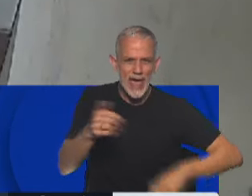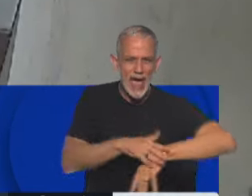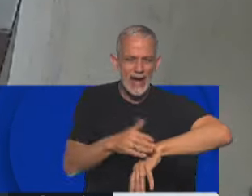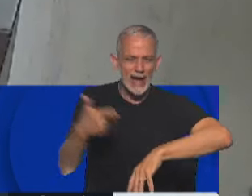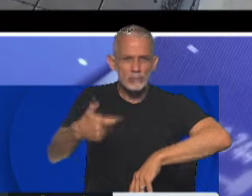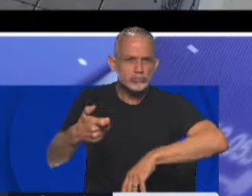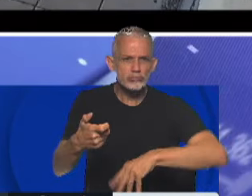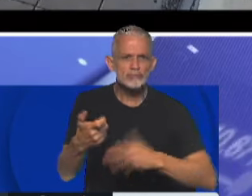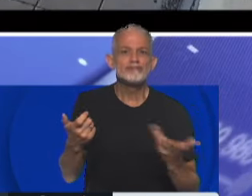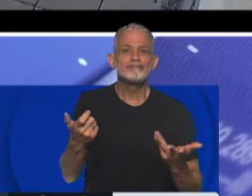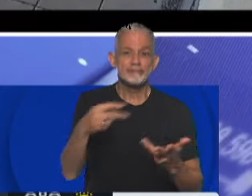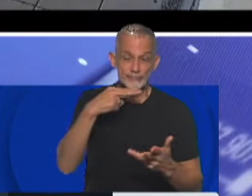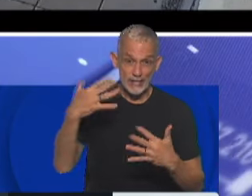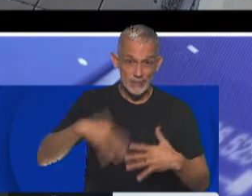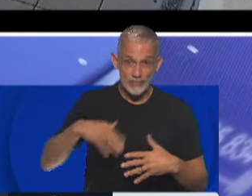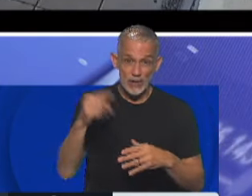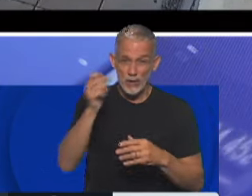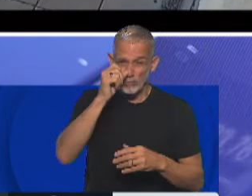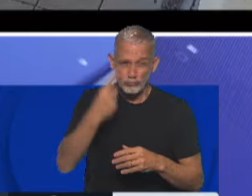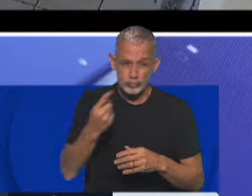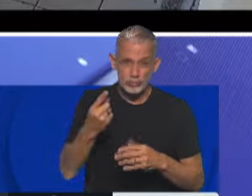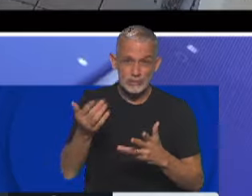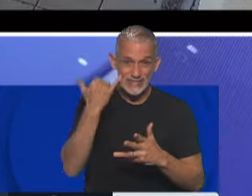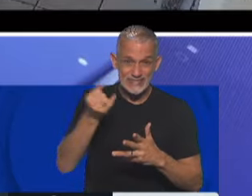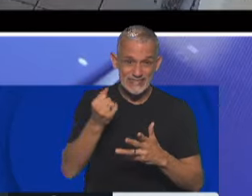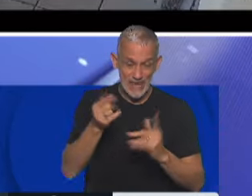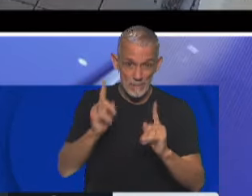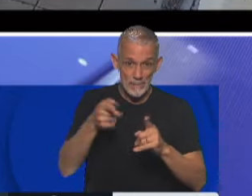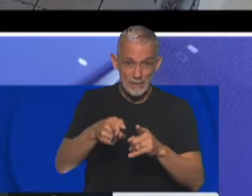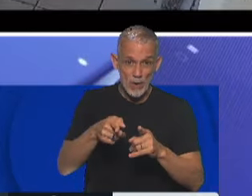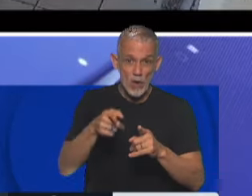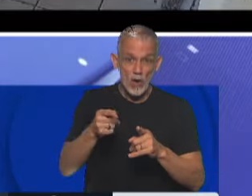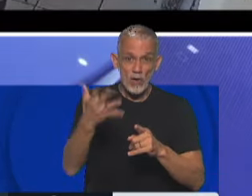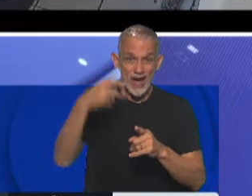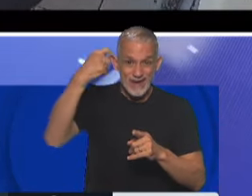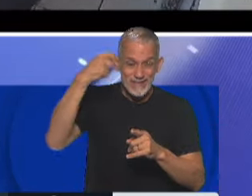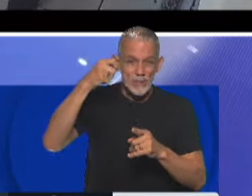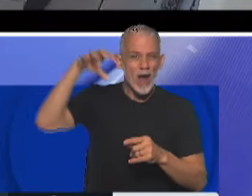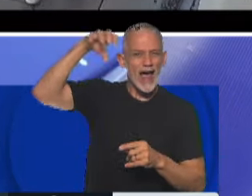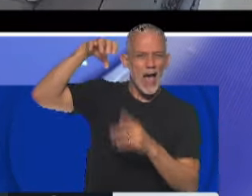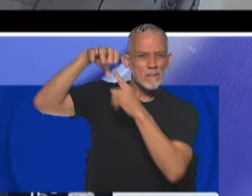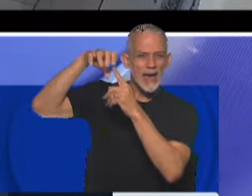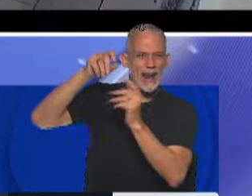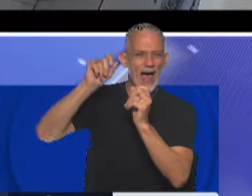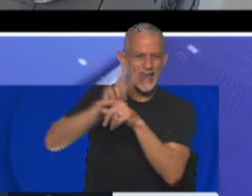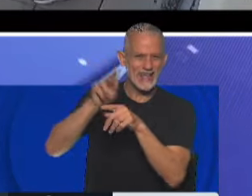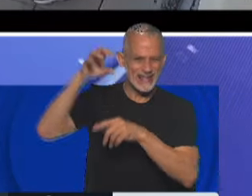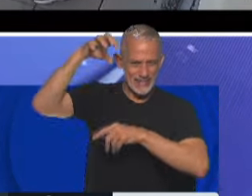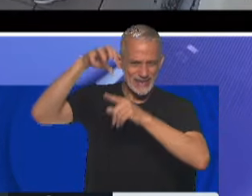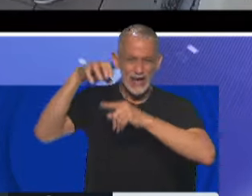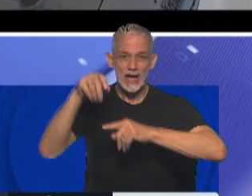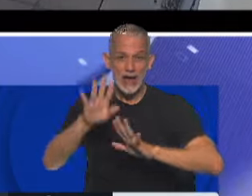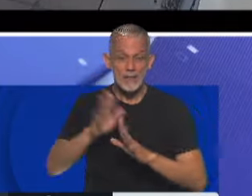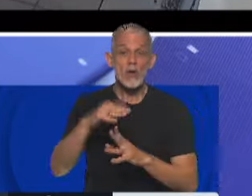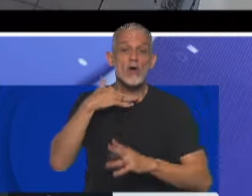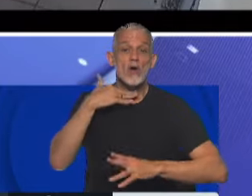el gendarme y recordemos que en minutos cuando se estaba desarrollando la escena y quedó grabada en una de las cámaras de seguridad los